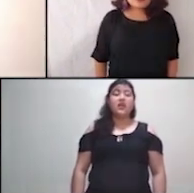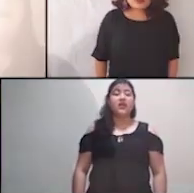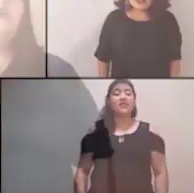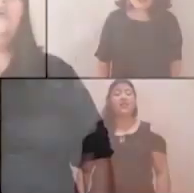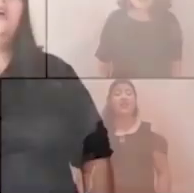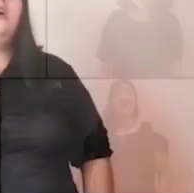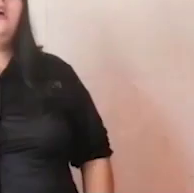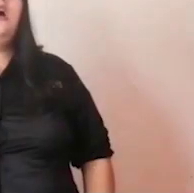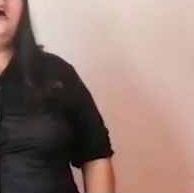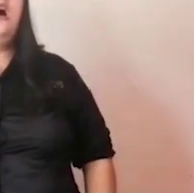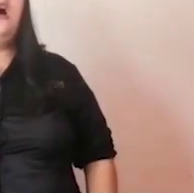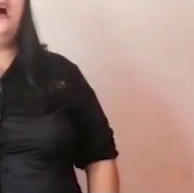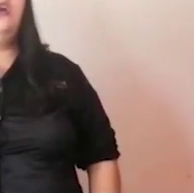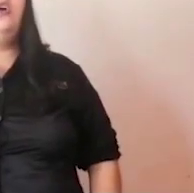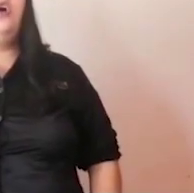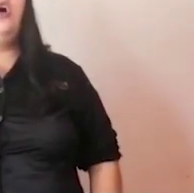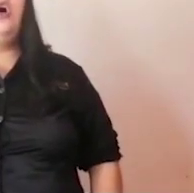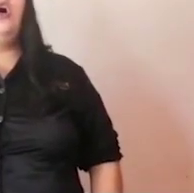no